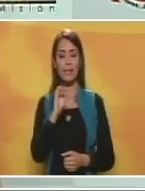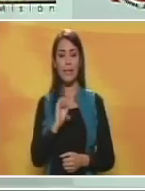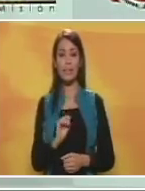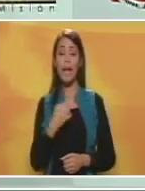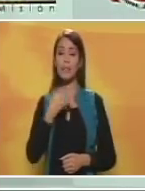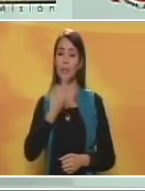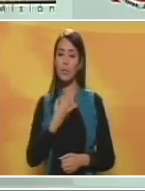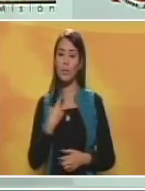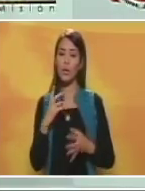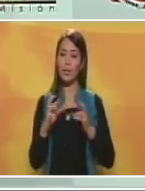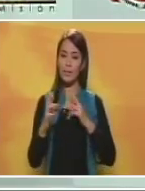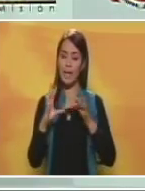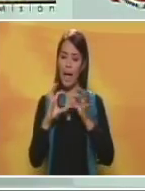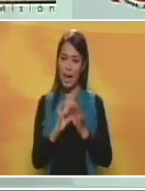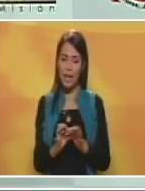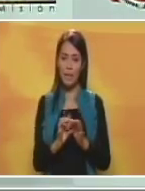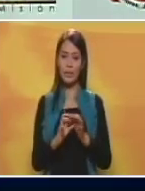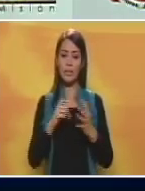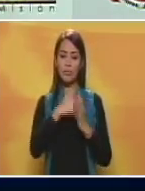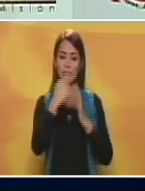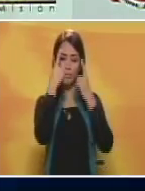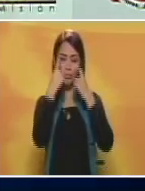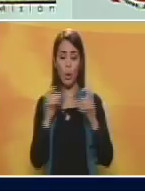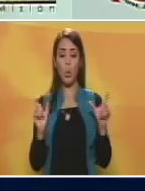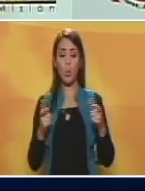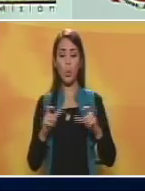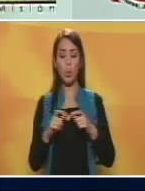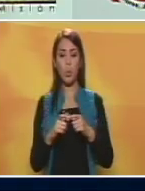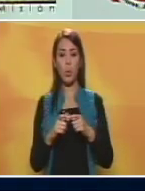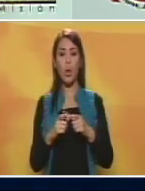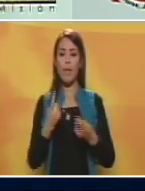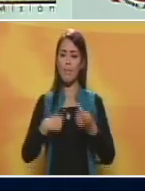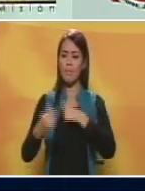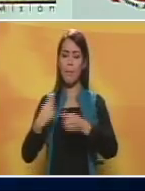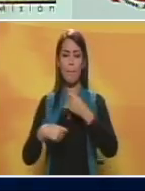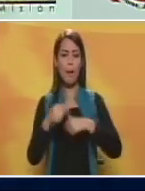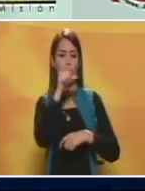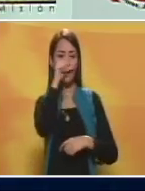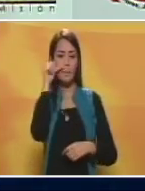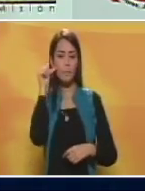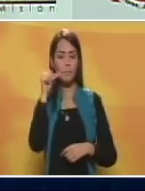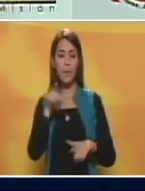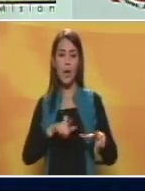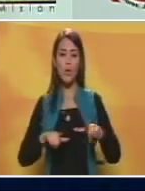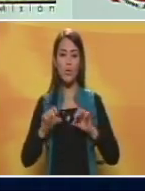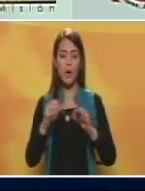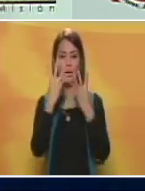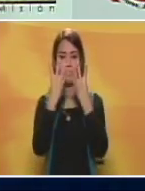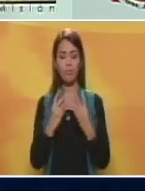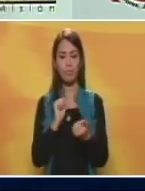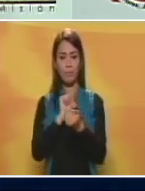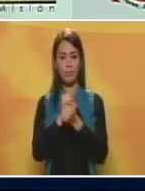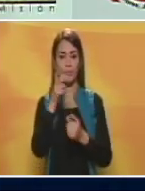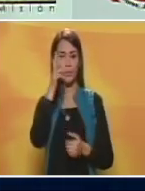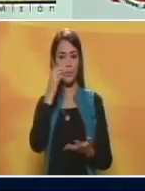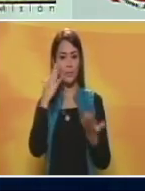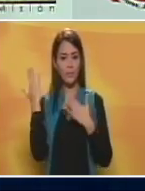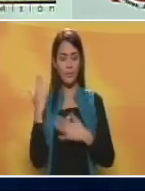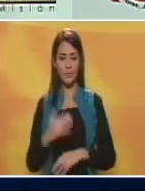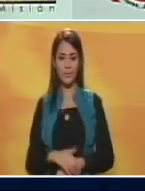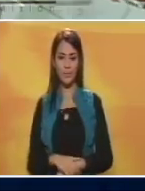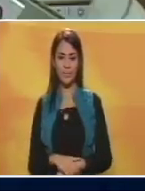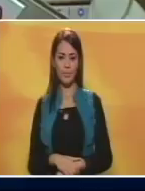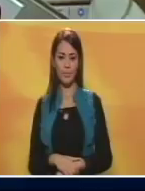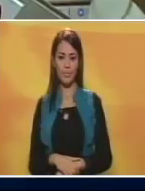mediante estas alianzas estratégicas ha disminuido considerablemente el tráfico de sustancias estupefacientes en los recintos penitenciarios. Escuchemos sus